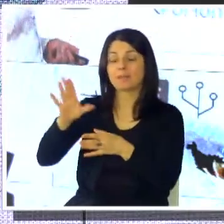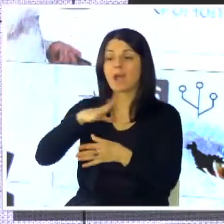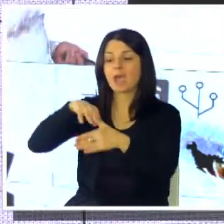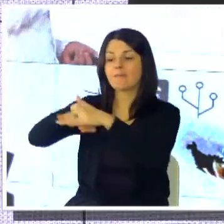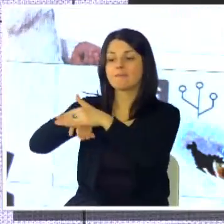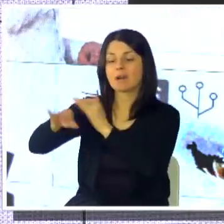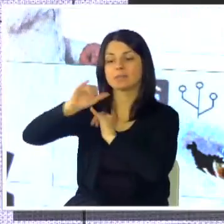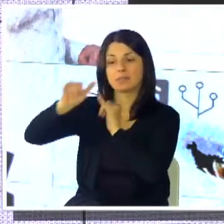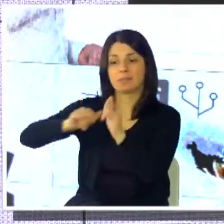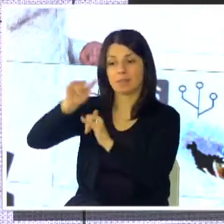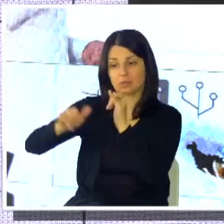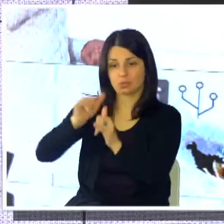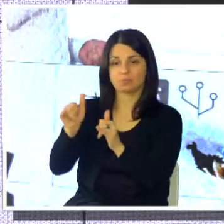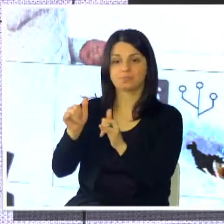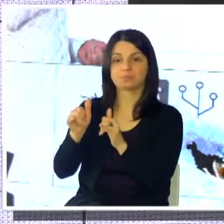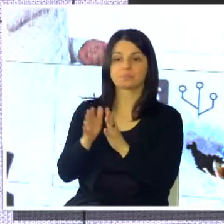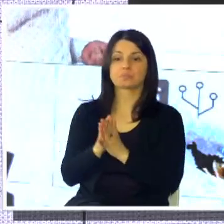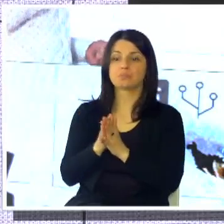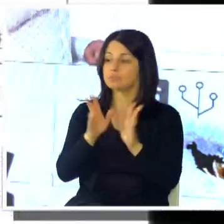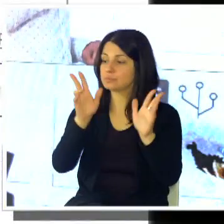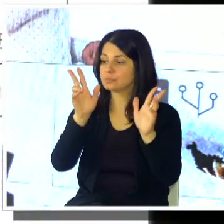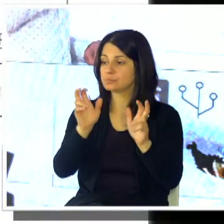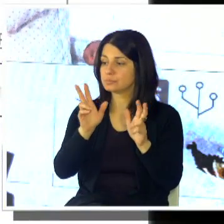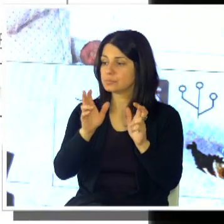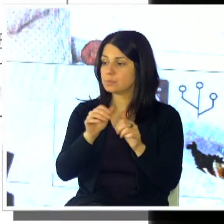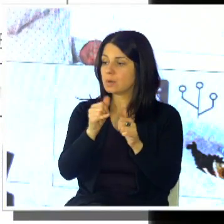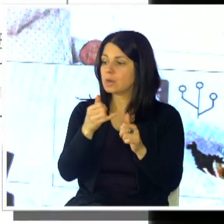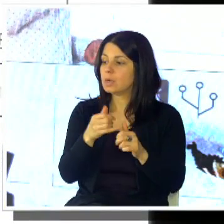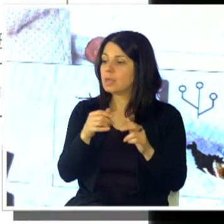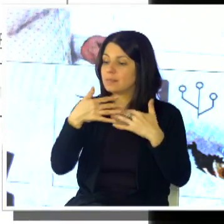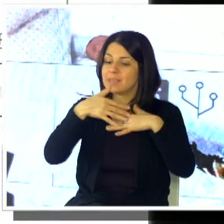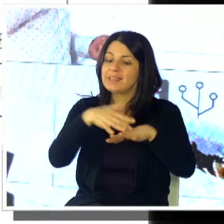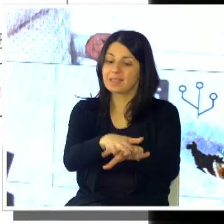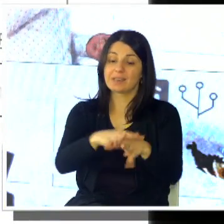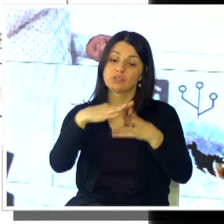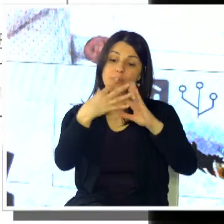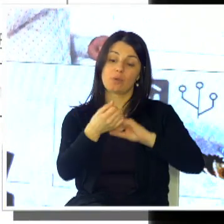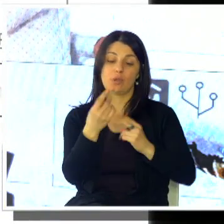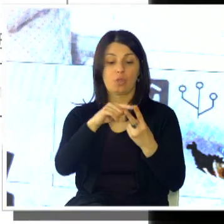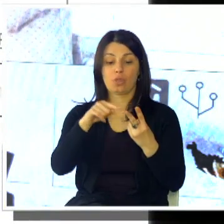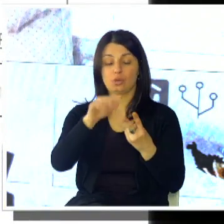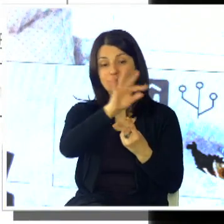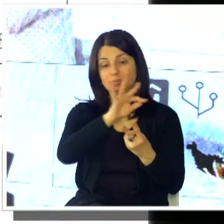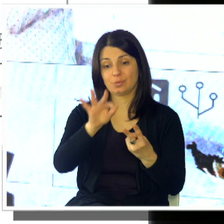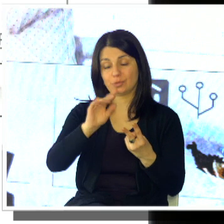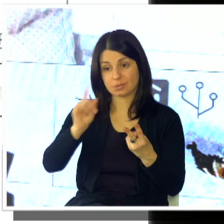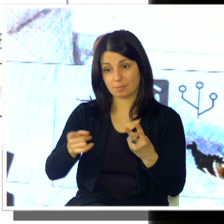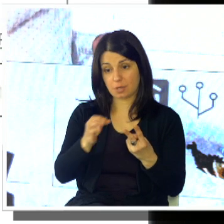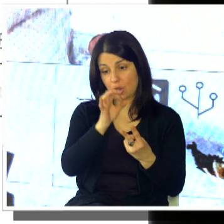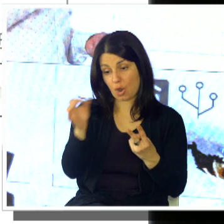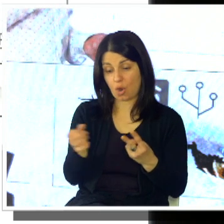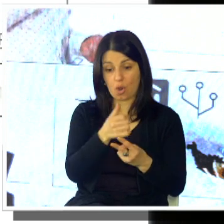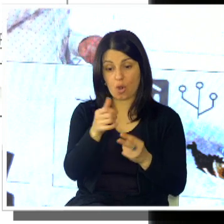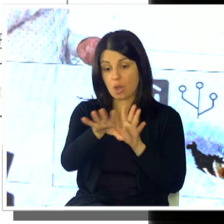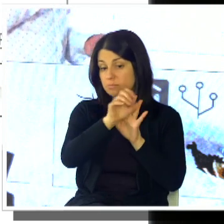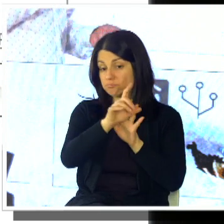Mongo. En cuanto a la implementación del modelo de interacción, básicamente hay dos opciones: o el dispositivo publica el